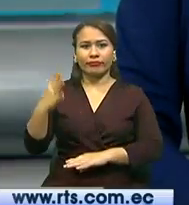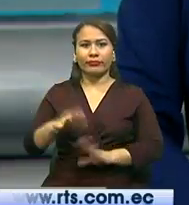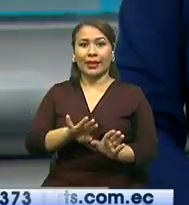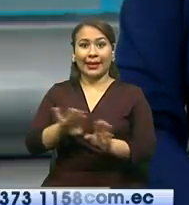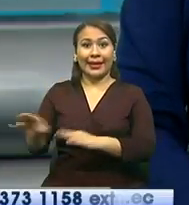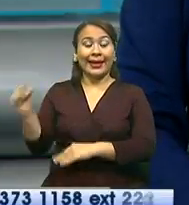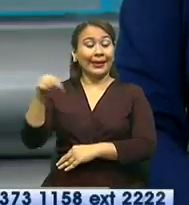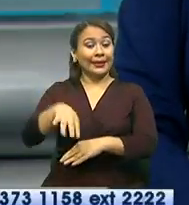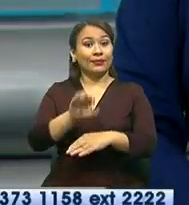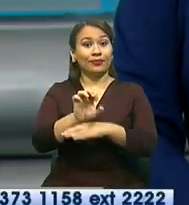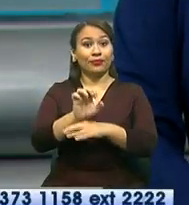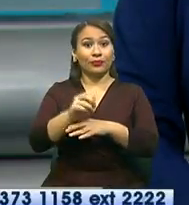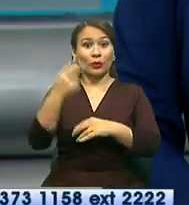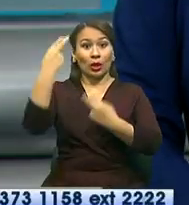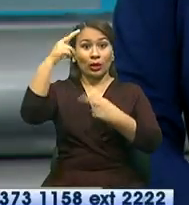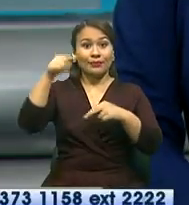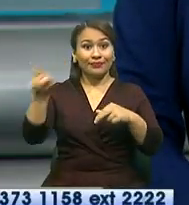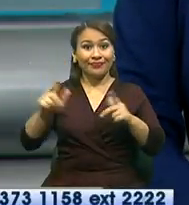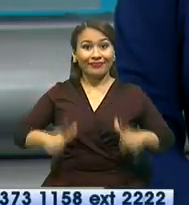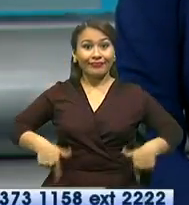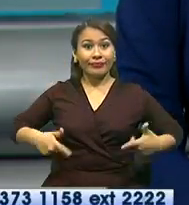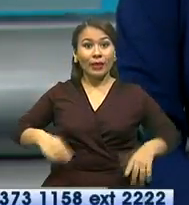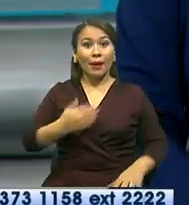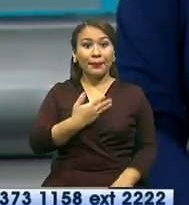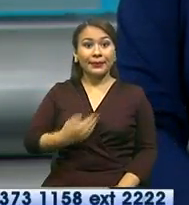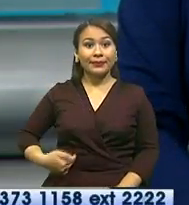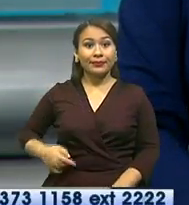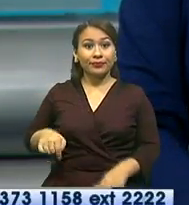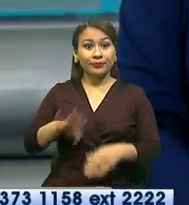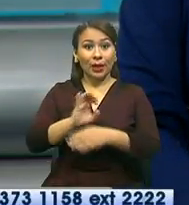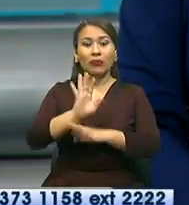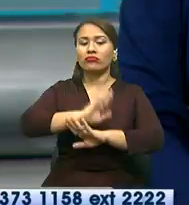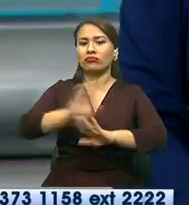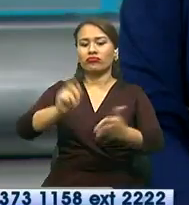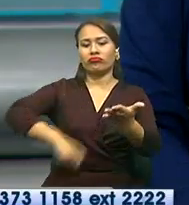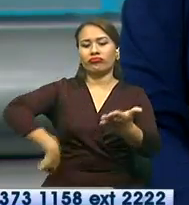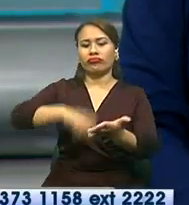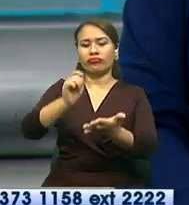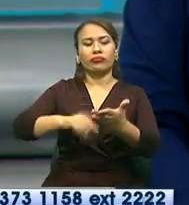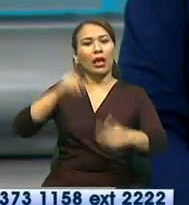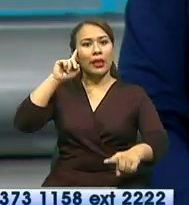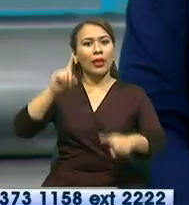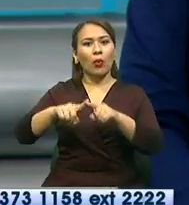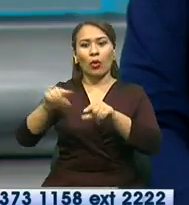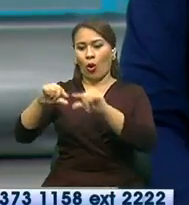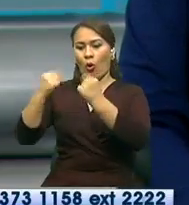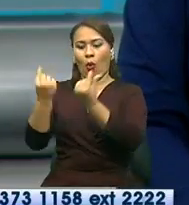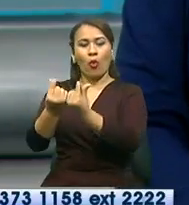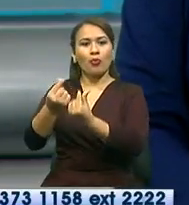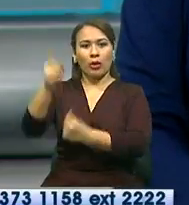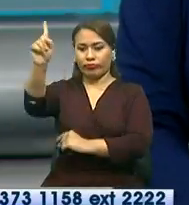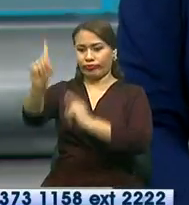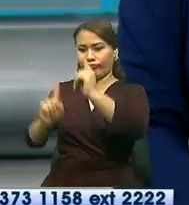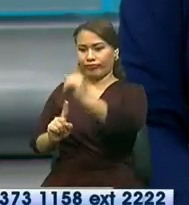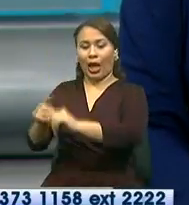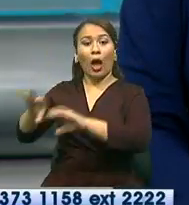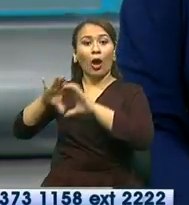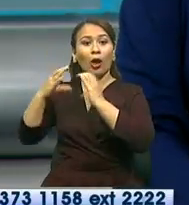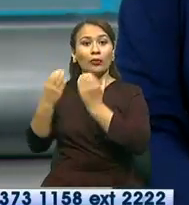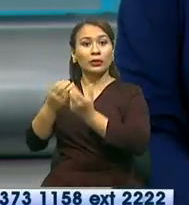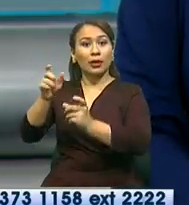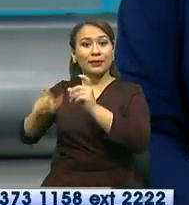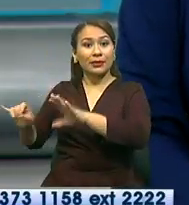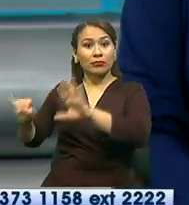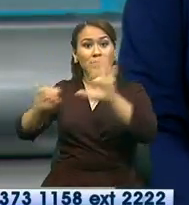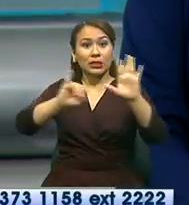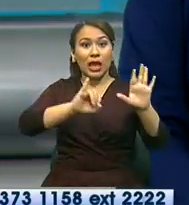De regreso a nuestro país, el presidente de la República, Lenín Moreno, firmó el decreto mediante el cual crea el Frente de Lucha contra la Corrupción. 6